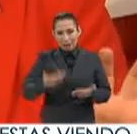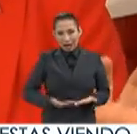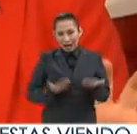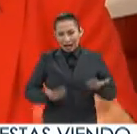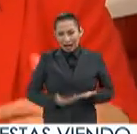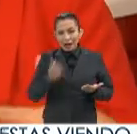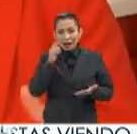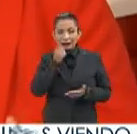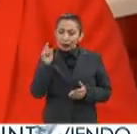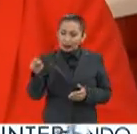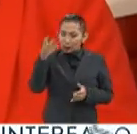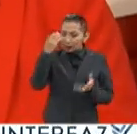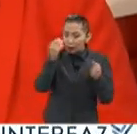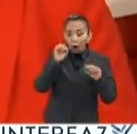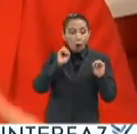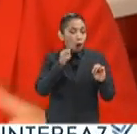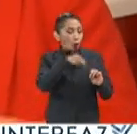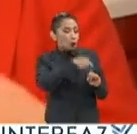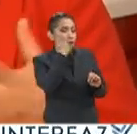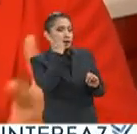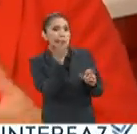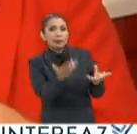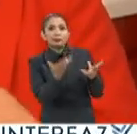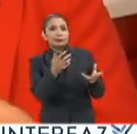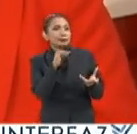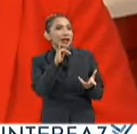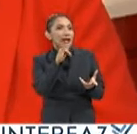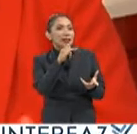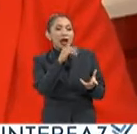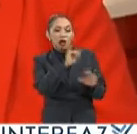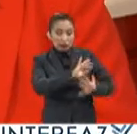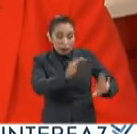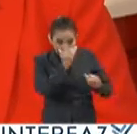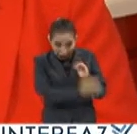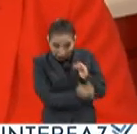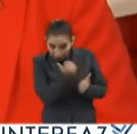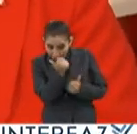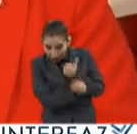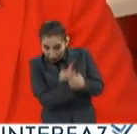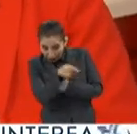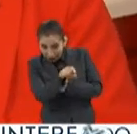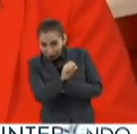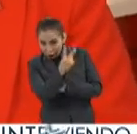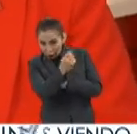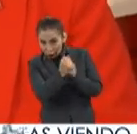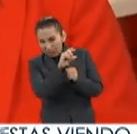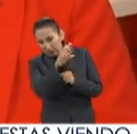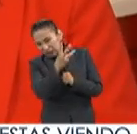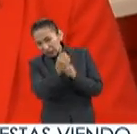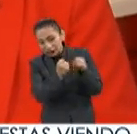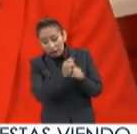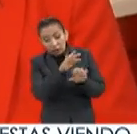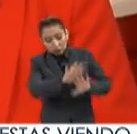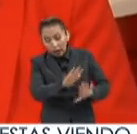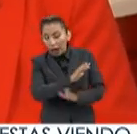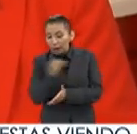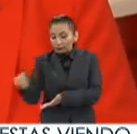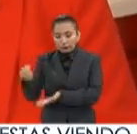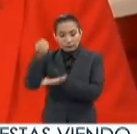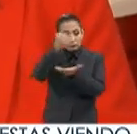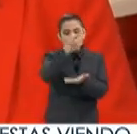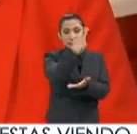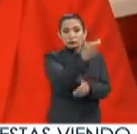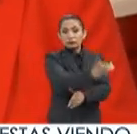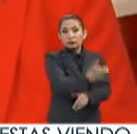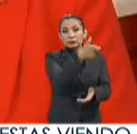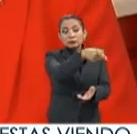como bailarina la niña, o si quiere ser ingeniero, que ya tenga acabada la carrera de los 22, 23 años, en ese momento se le entrega